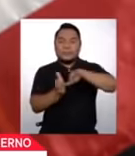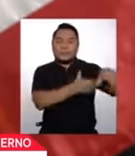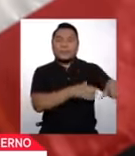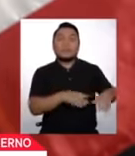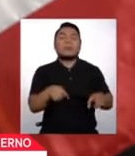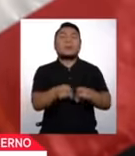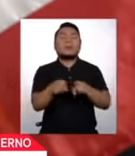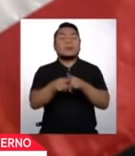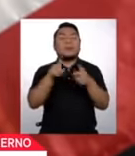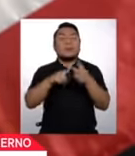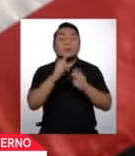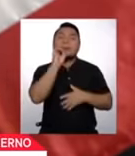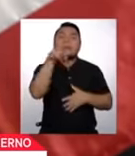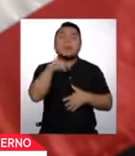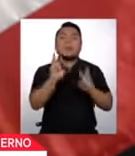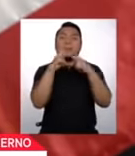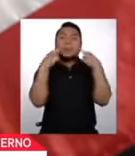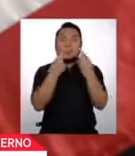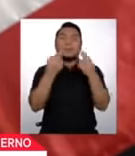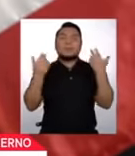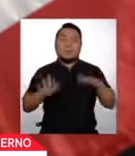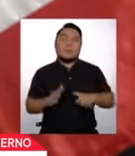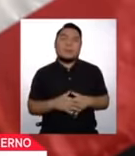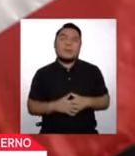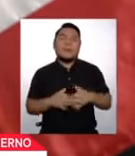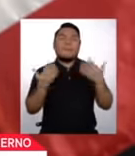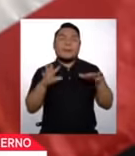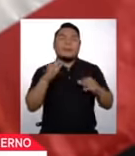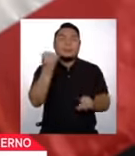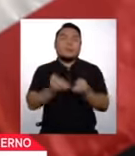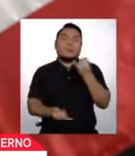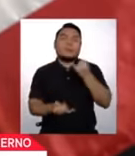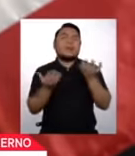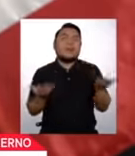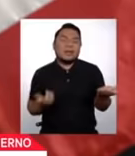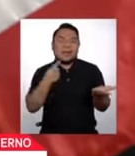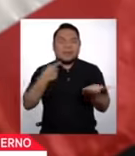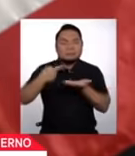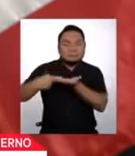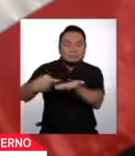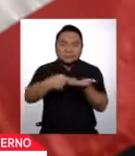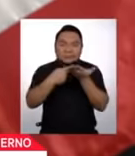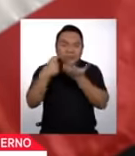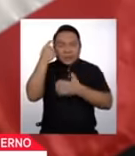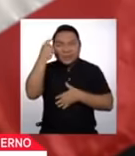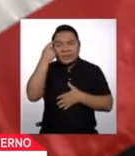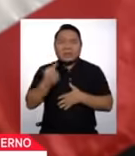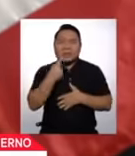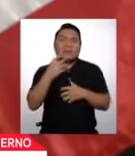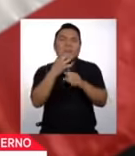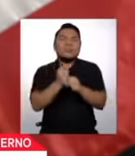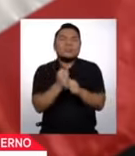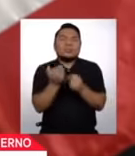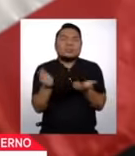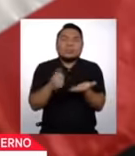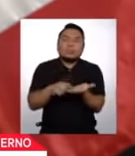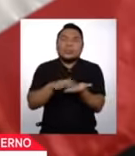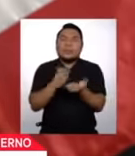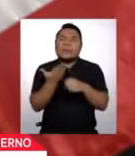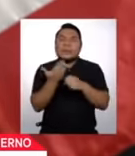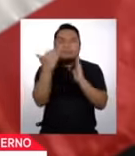manifestar que en esta reunión ya hemos terminado de analizar y concluir sobre